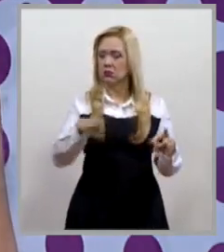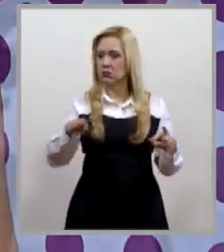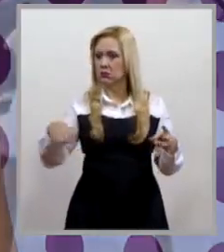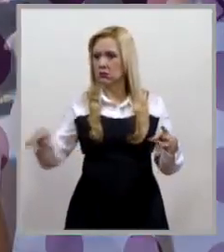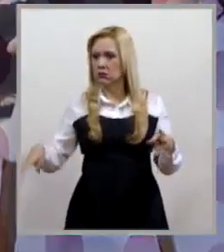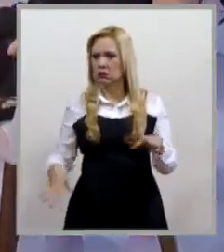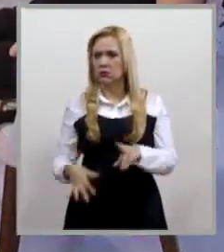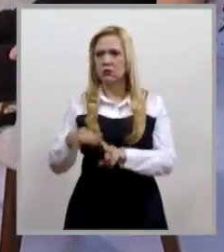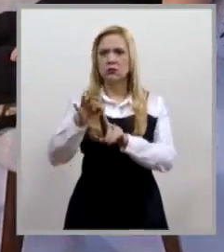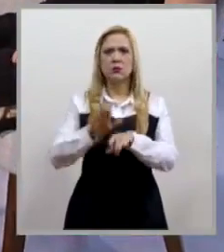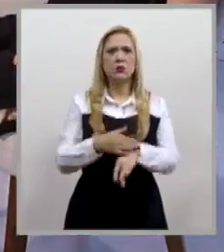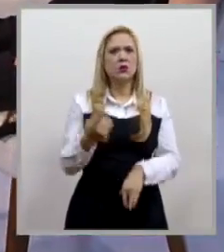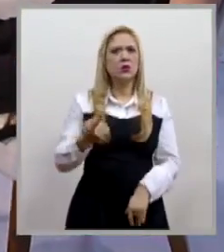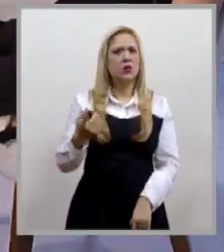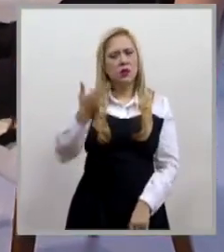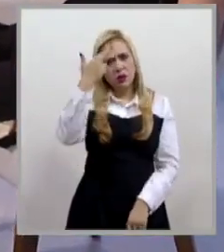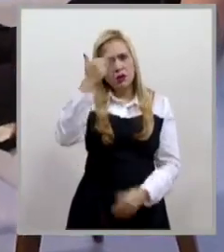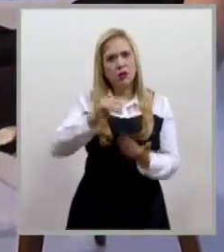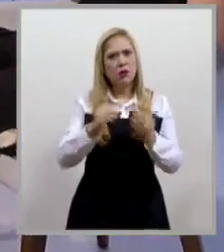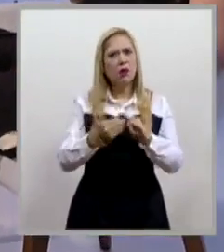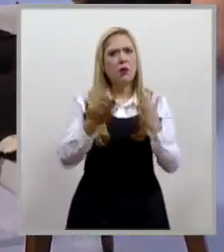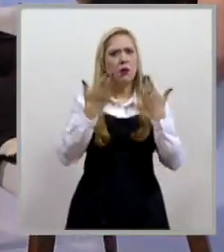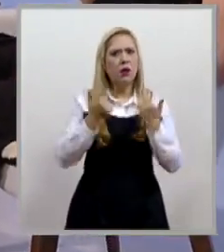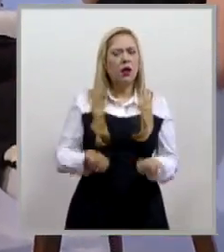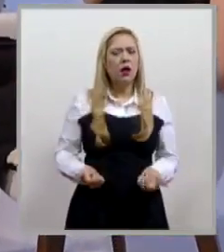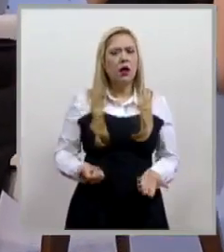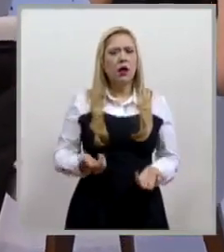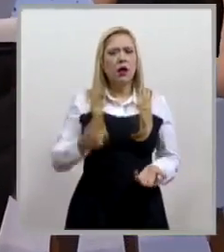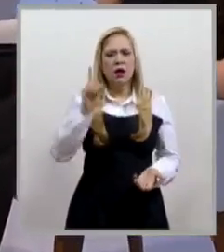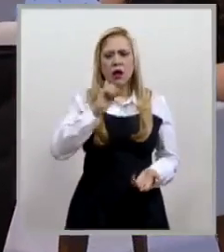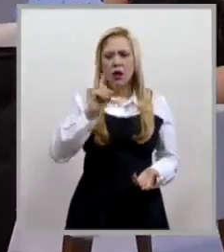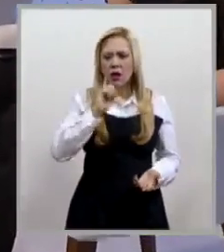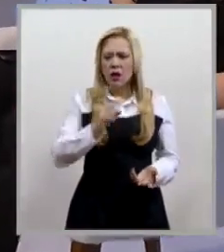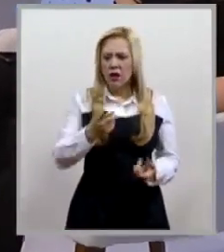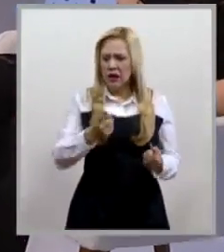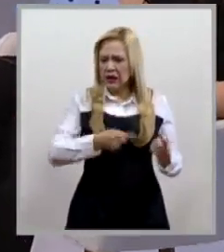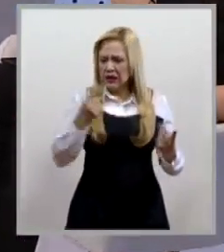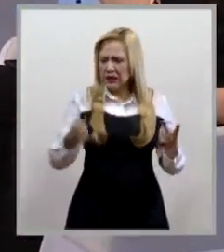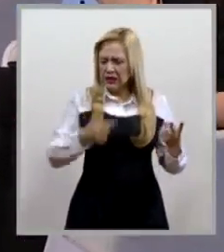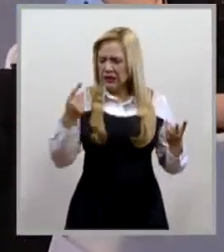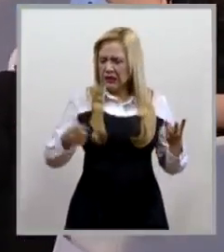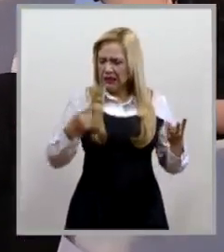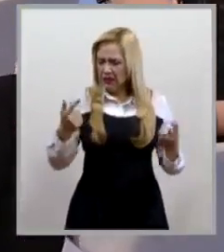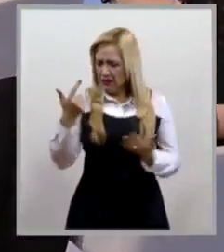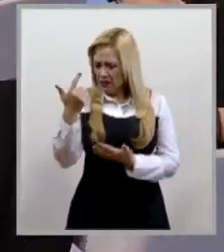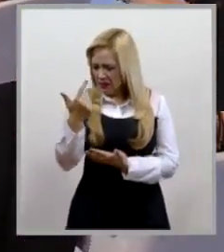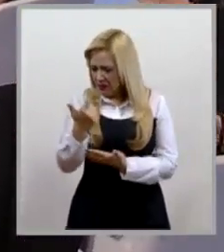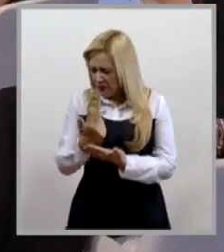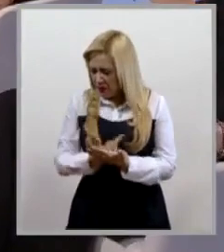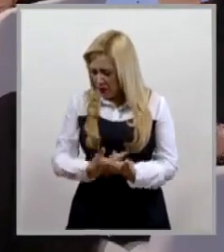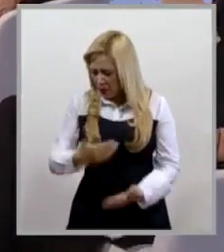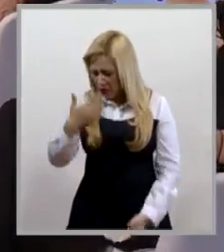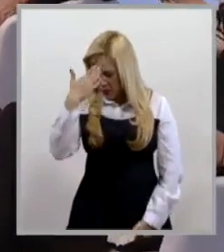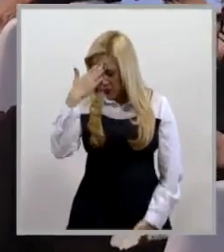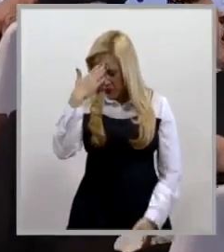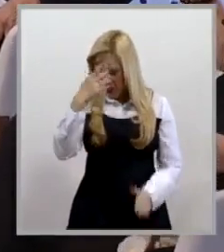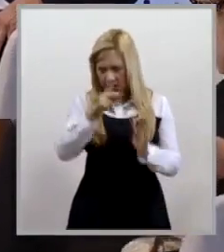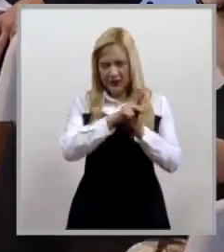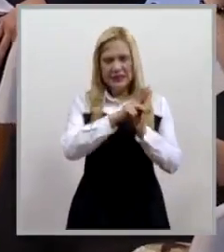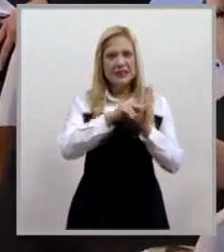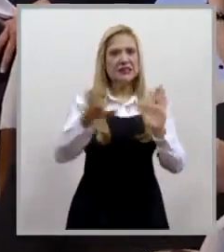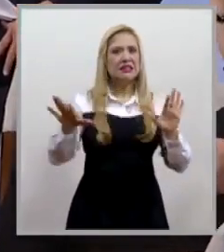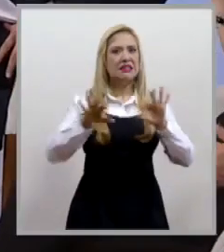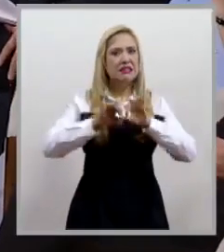comienza a contar, ¿no? A contar los cuerpos de esas mujeres desde la propia nota roja, ¿no? Y es así